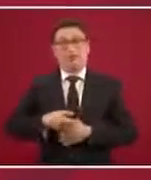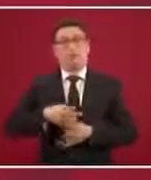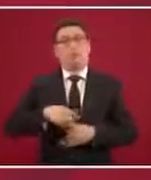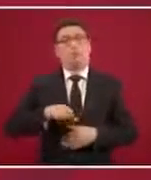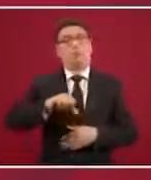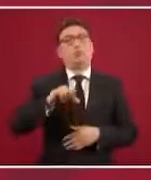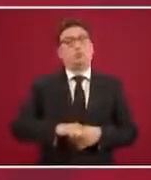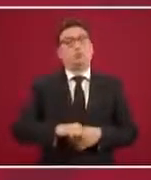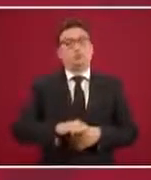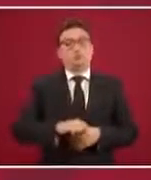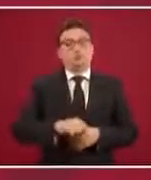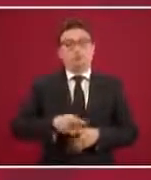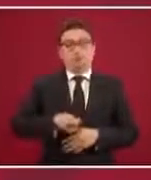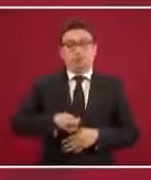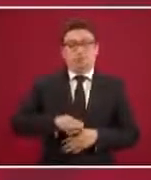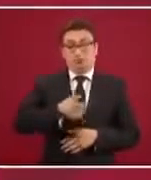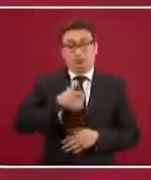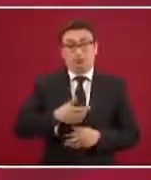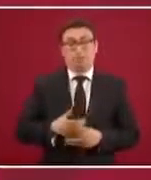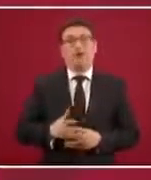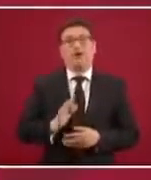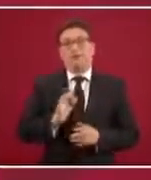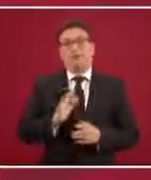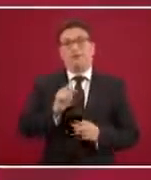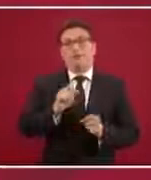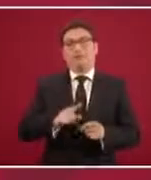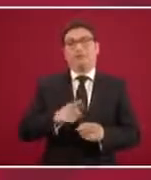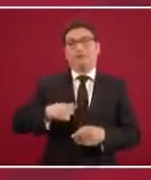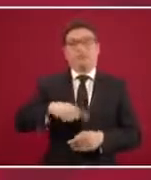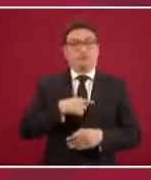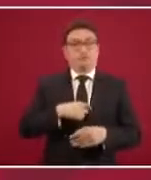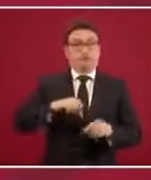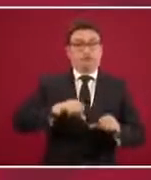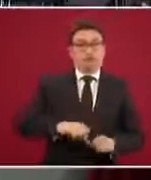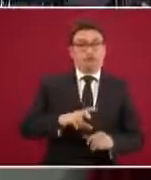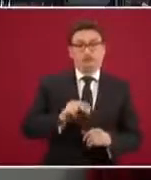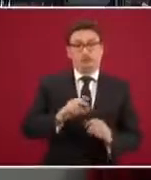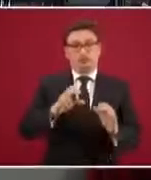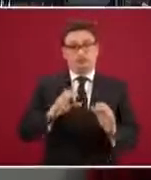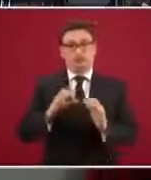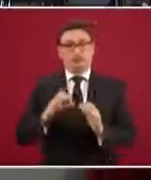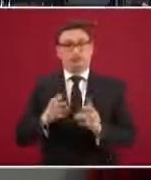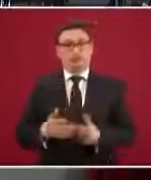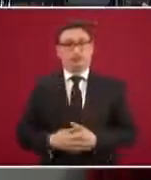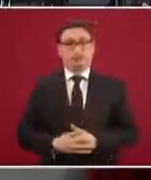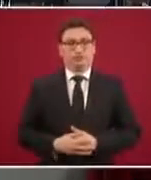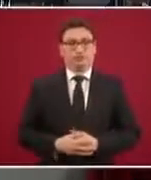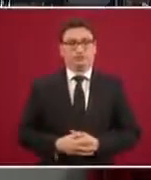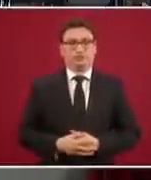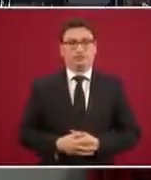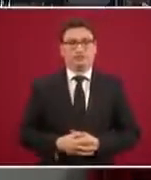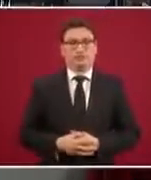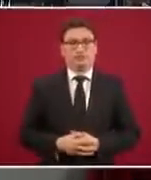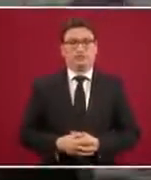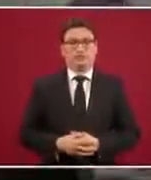para acá, todo. Entonces, eso. ¿Y las presiones, presidente? No me dijo cuáles son las